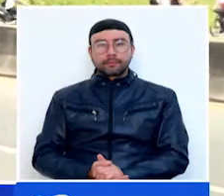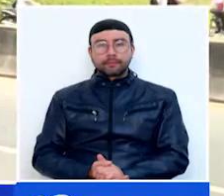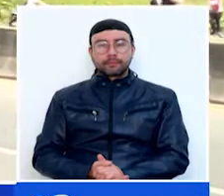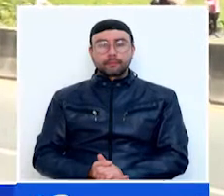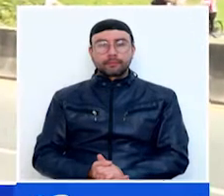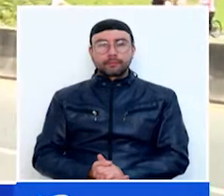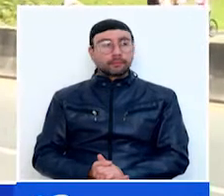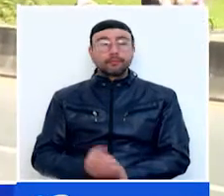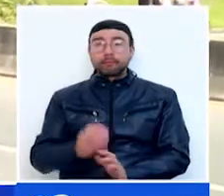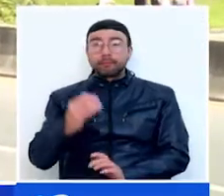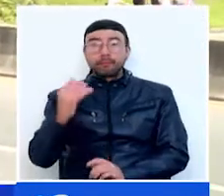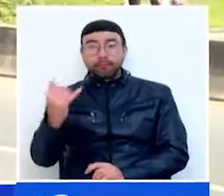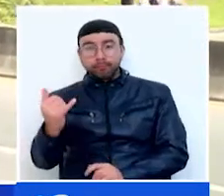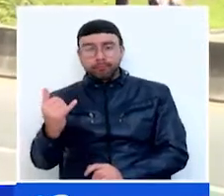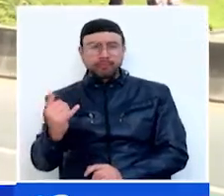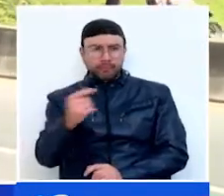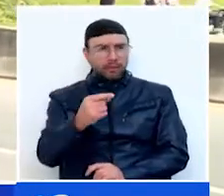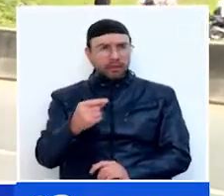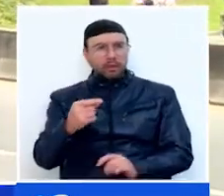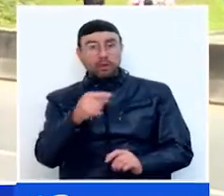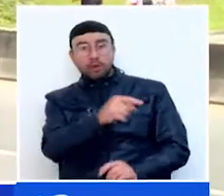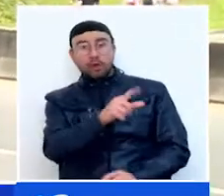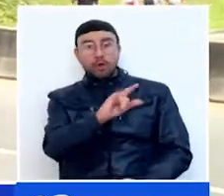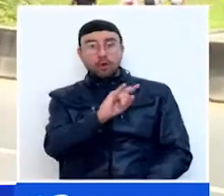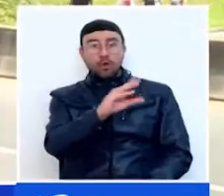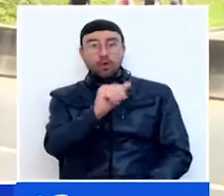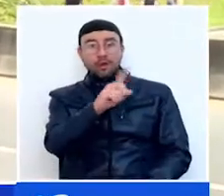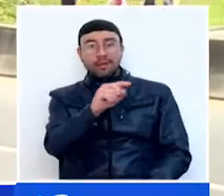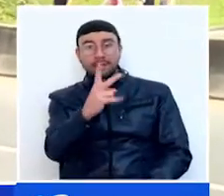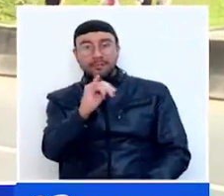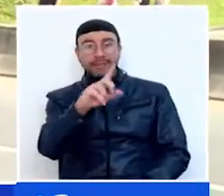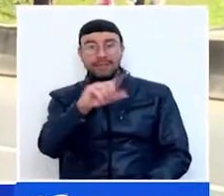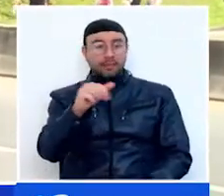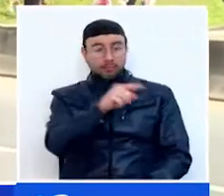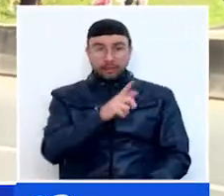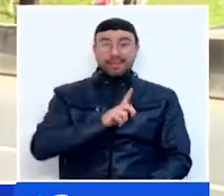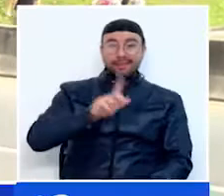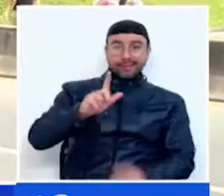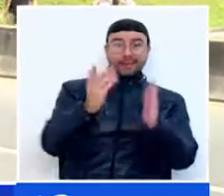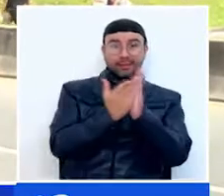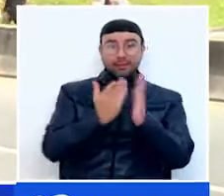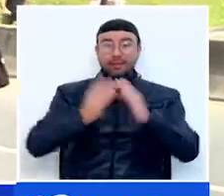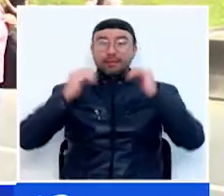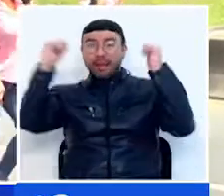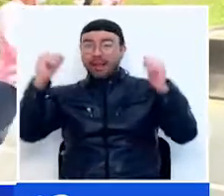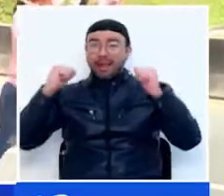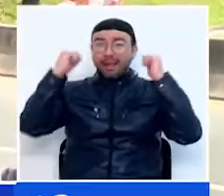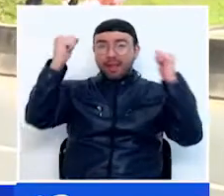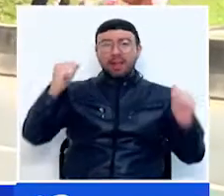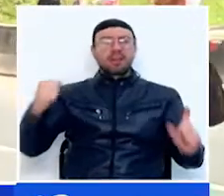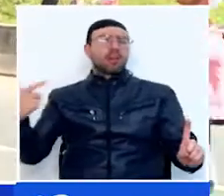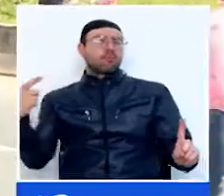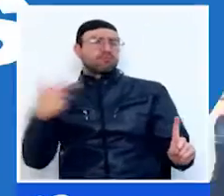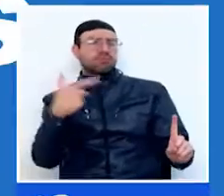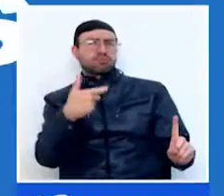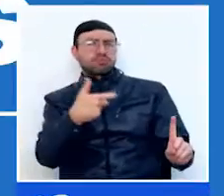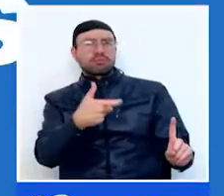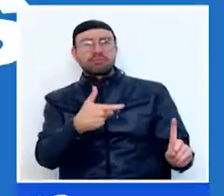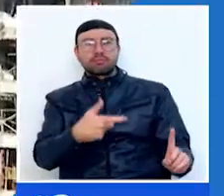Allí en ese lugar atacaron a bala a Lucas Villa, el líder estudiantil que participaba en las movilizaciones sociales en el municipio de Pereira.